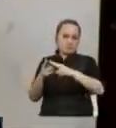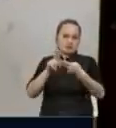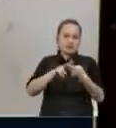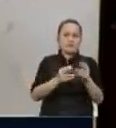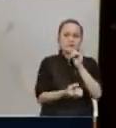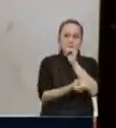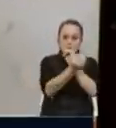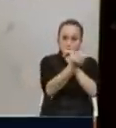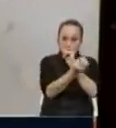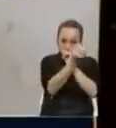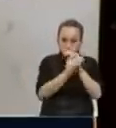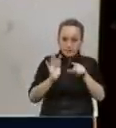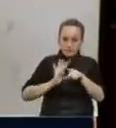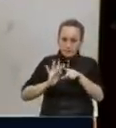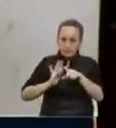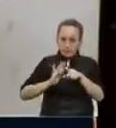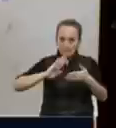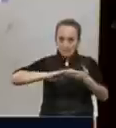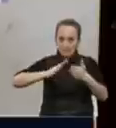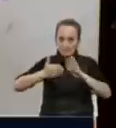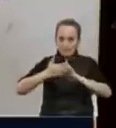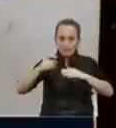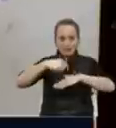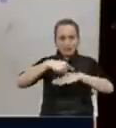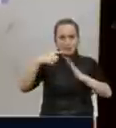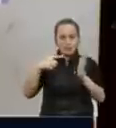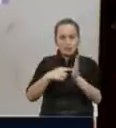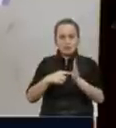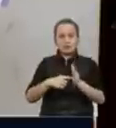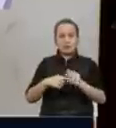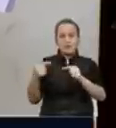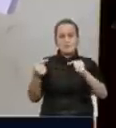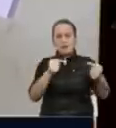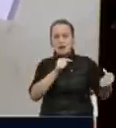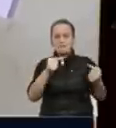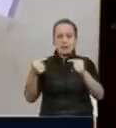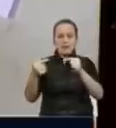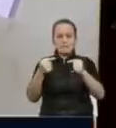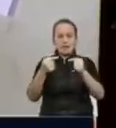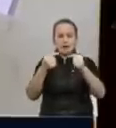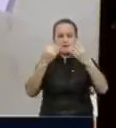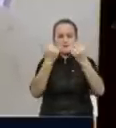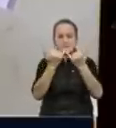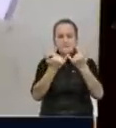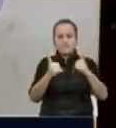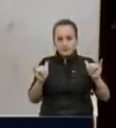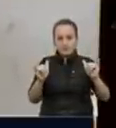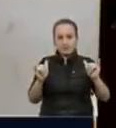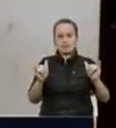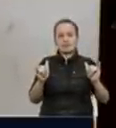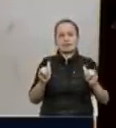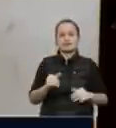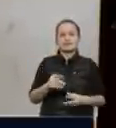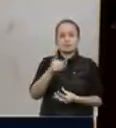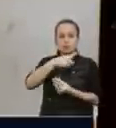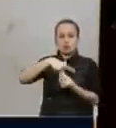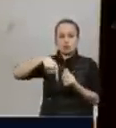pedagogía para la implementación de la paz total y el cese al fuego, Comando General de las Fuerzas